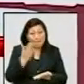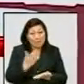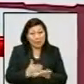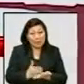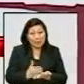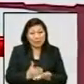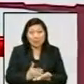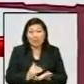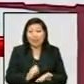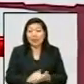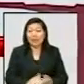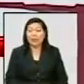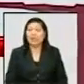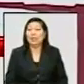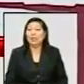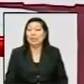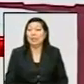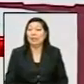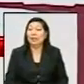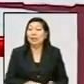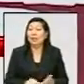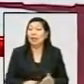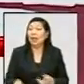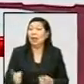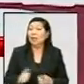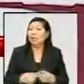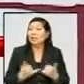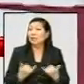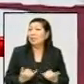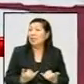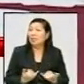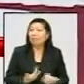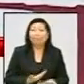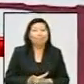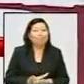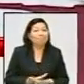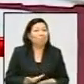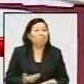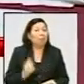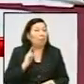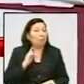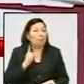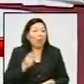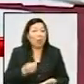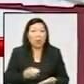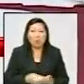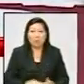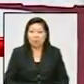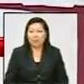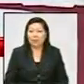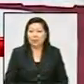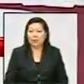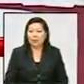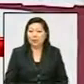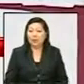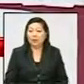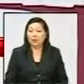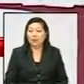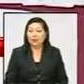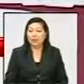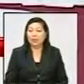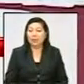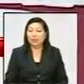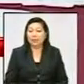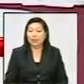los implantes que con los que han estado operando hasta hoy día, no les da la gana de comprarlos.